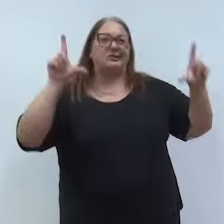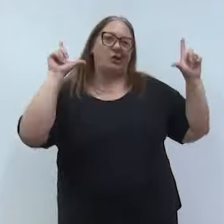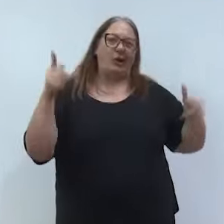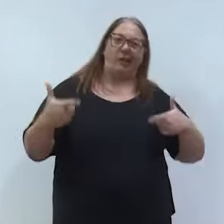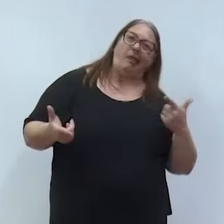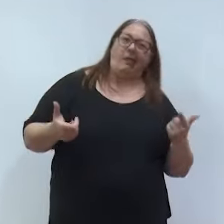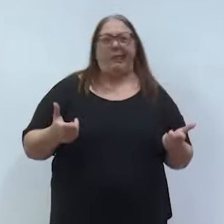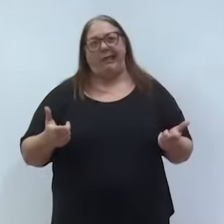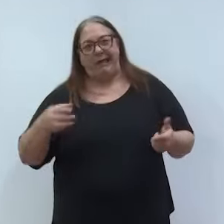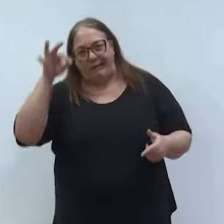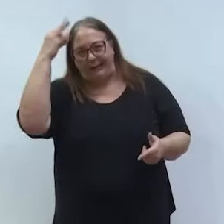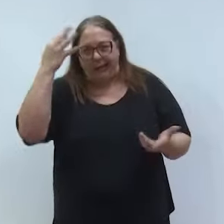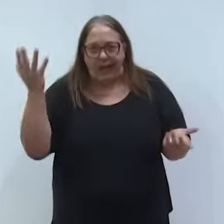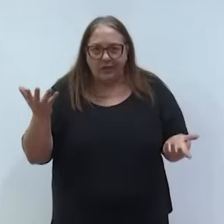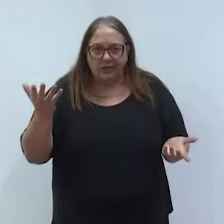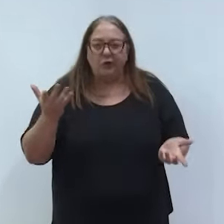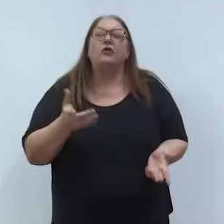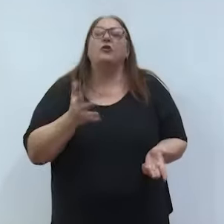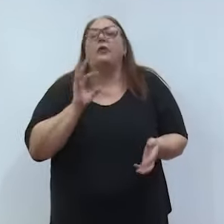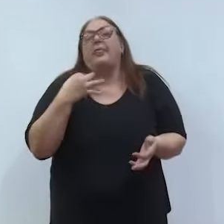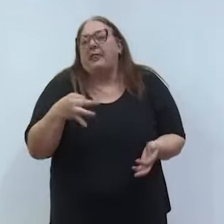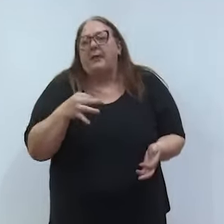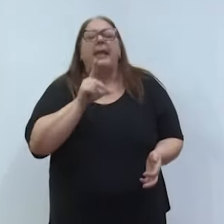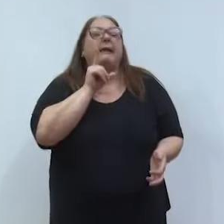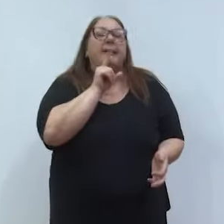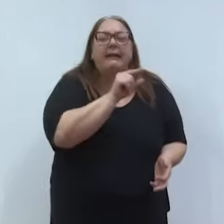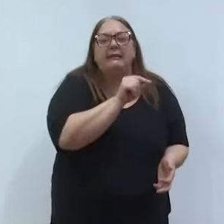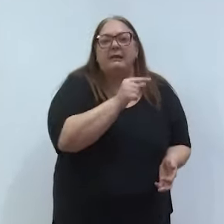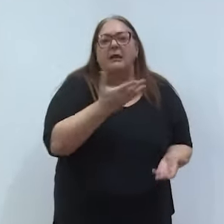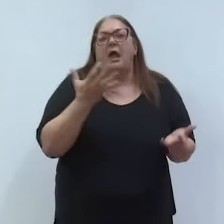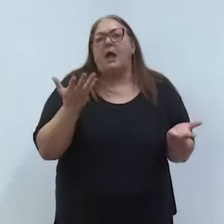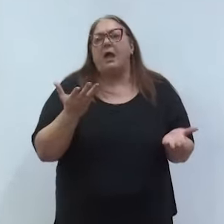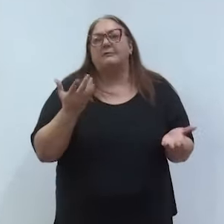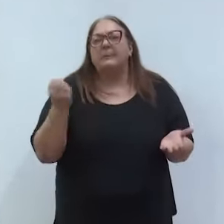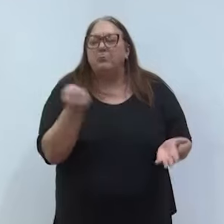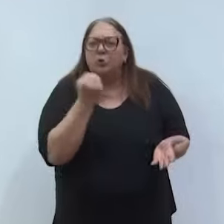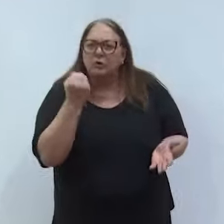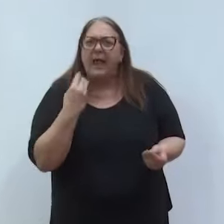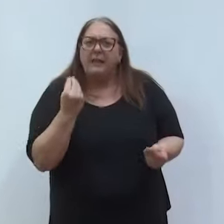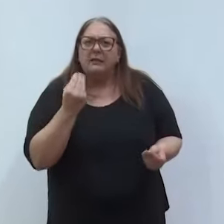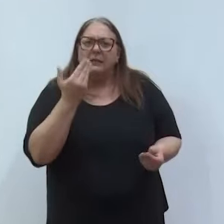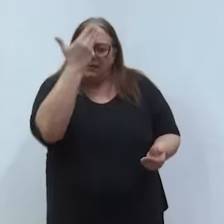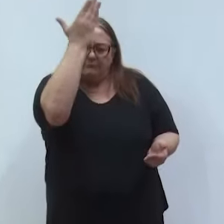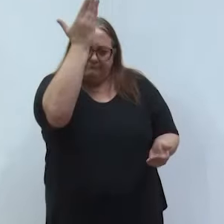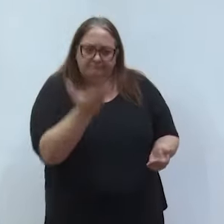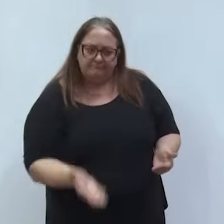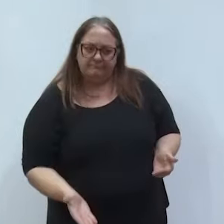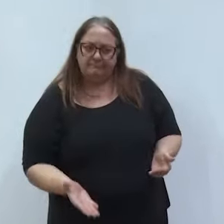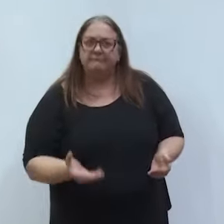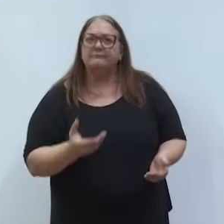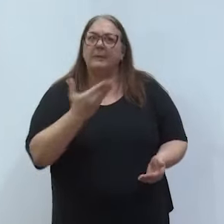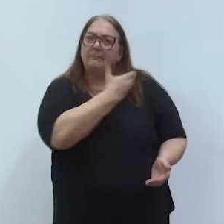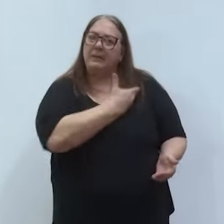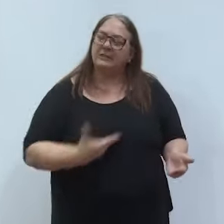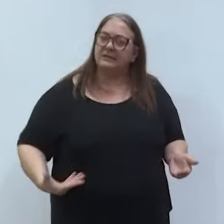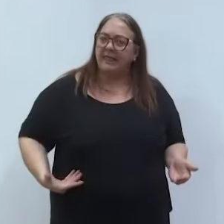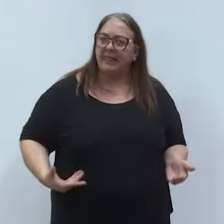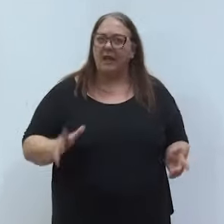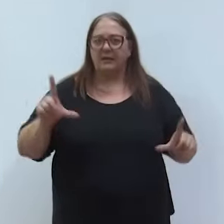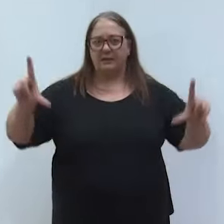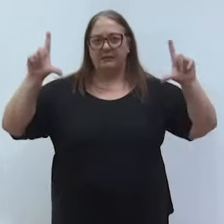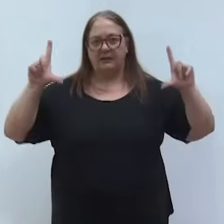una también al personalismo a cuán importante es la figura del presidente mientras que se denost estaba la